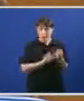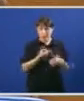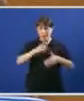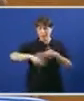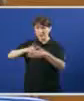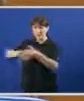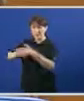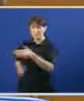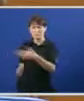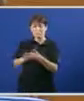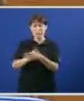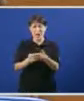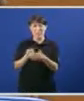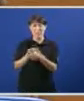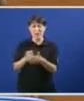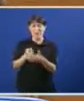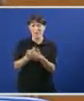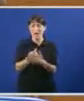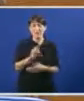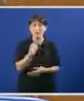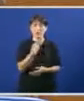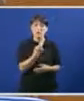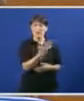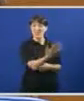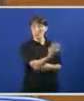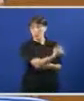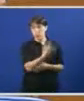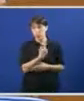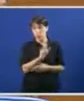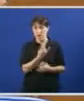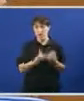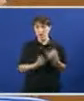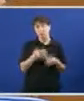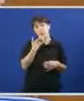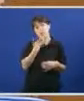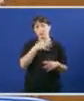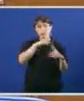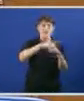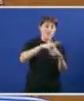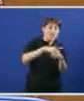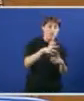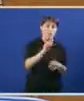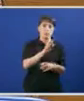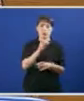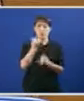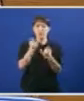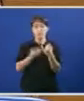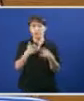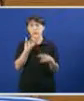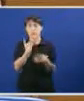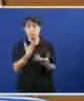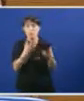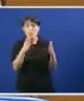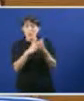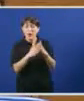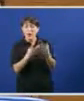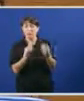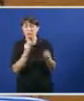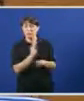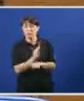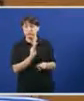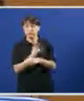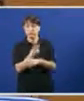afrontar gastos imprevistos, para hacer frente o pago de recibos o mismo para el sostenimiento de su vivienda. Y